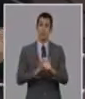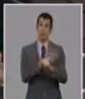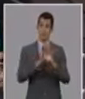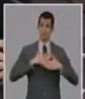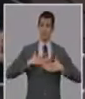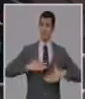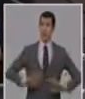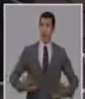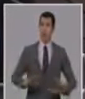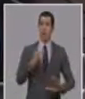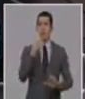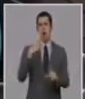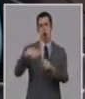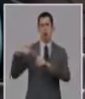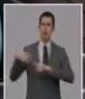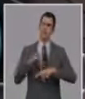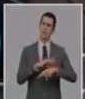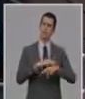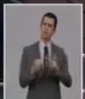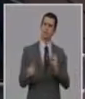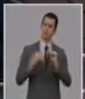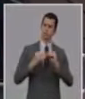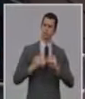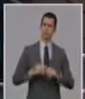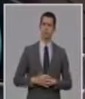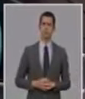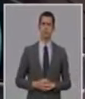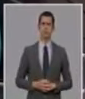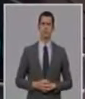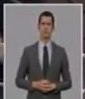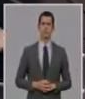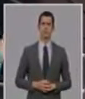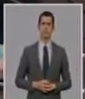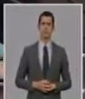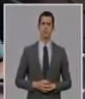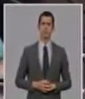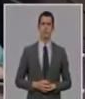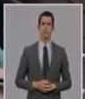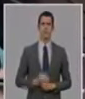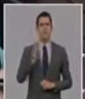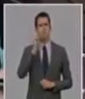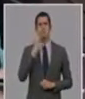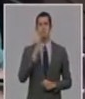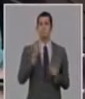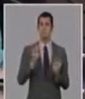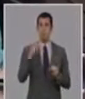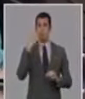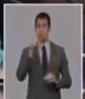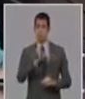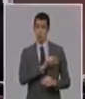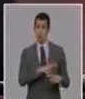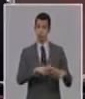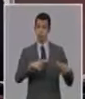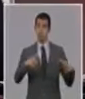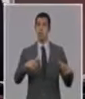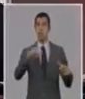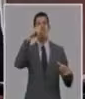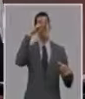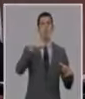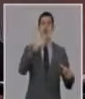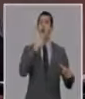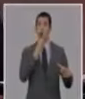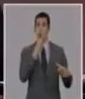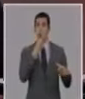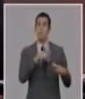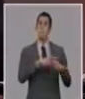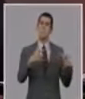sobre todo cuando en los últimos días ha despuntado el número de casos de niños y jóvenes positivos a la COVID-19. Es un asunto sobre el que queremos volver porque es